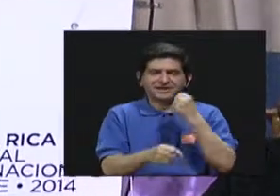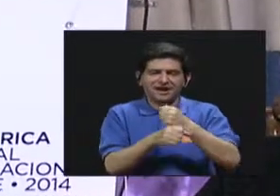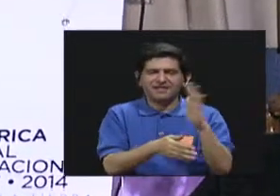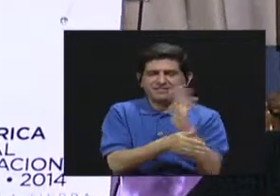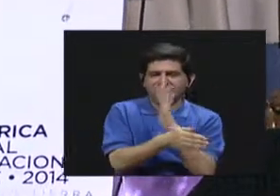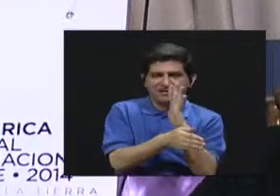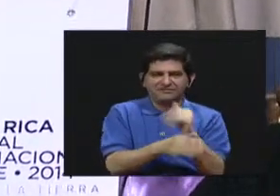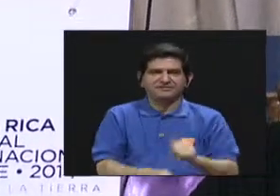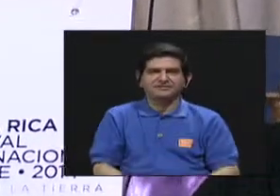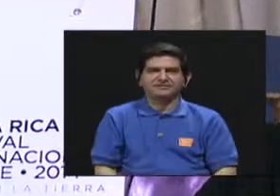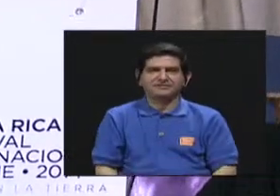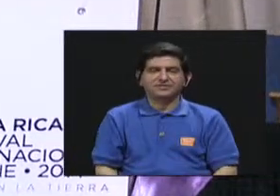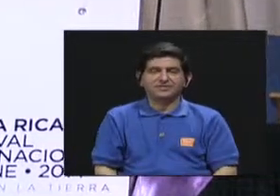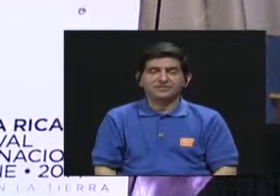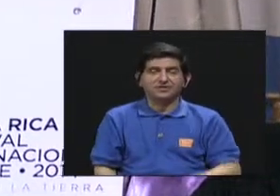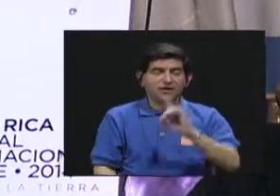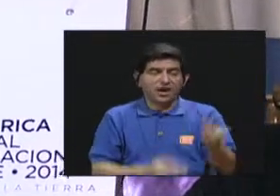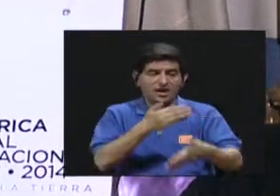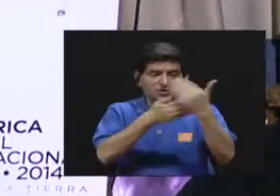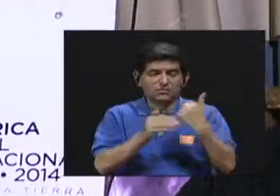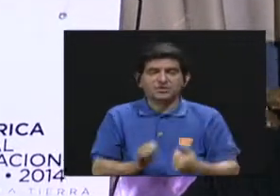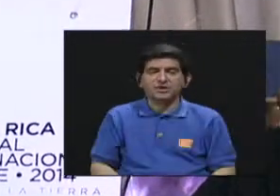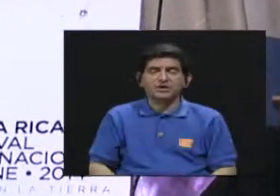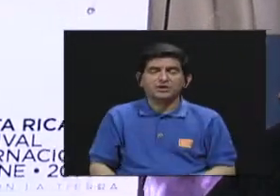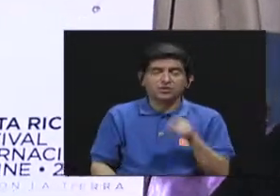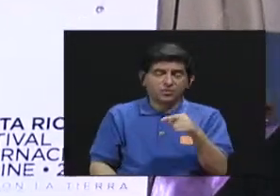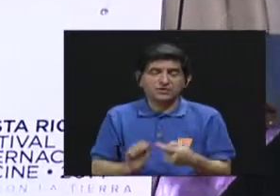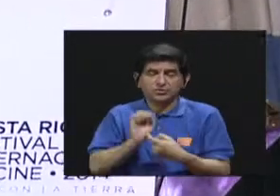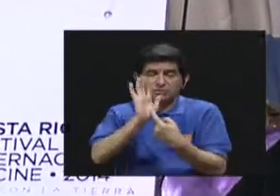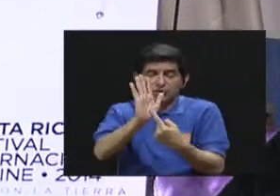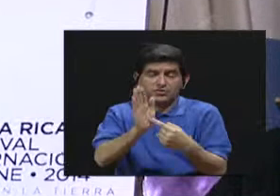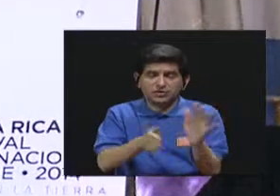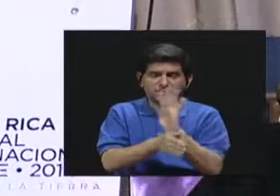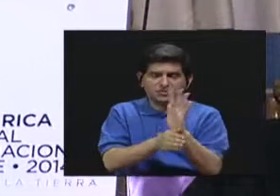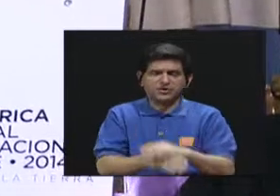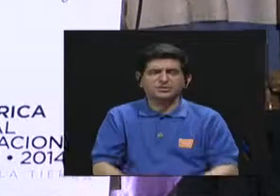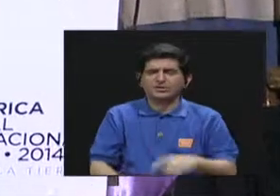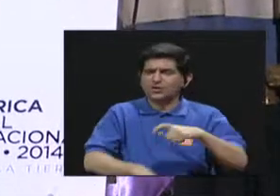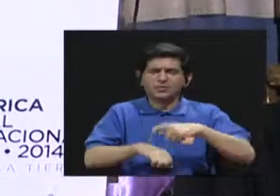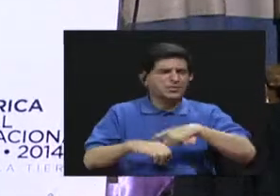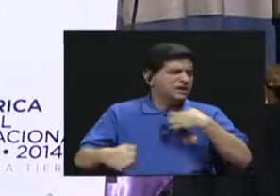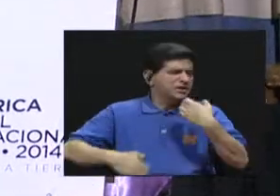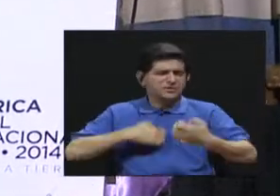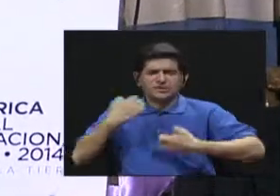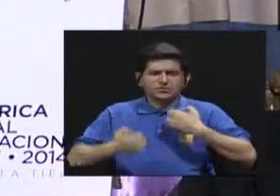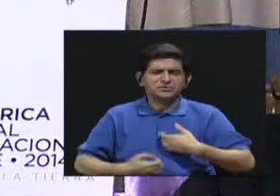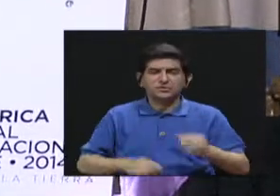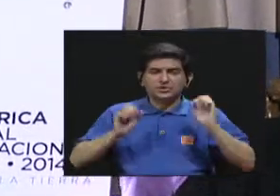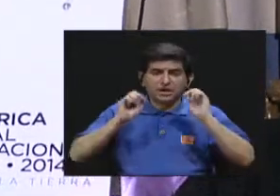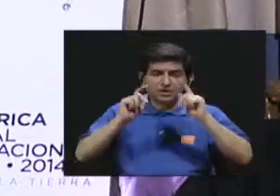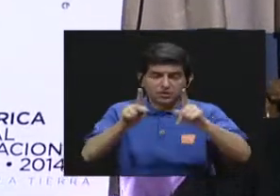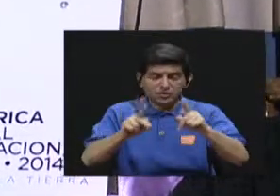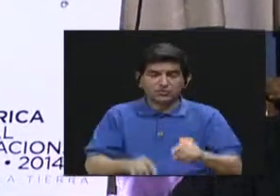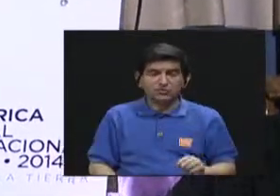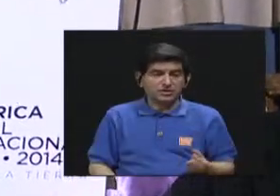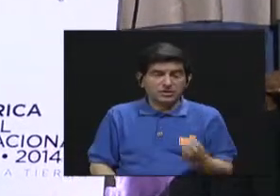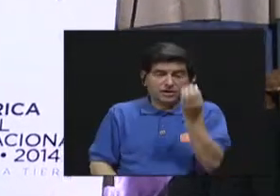Y el domingo pasado cuando proyectamos esa película fue como un momento súper emotivo y le dimos como un espacio a estos chicos ahí como para